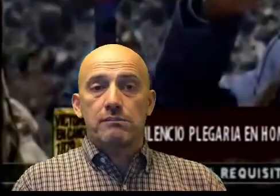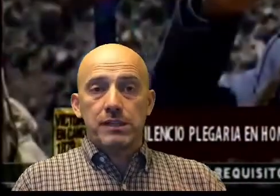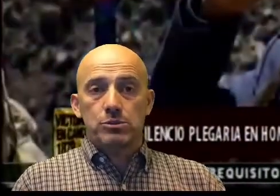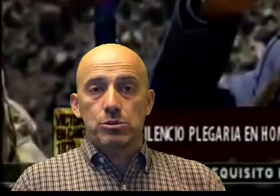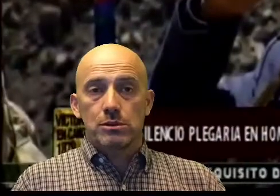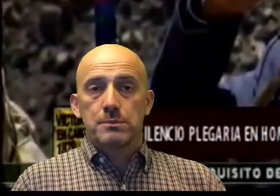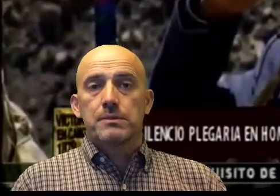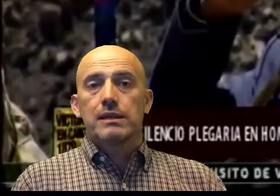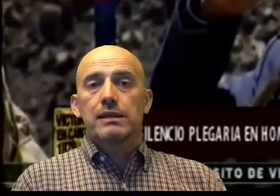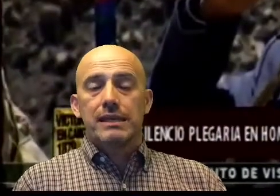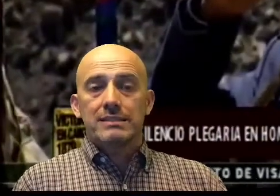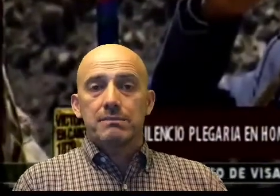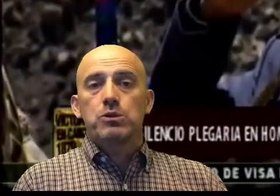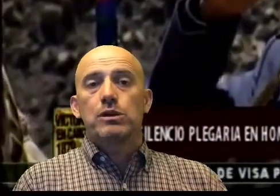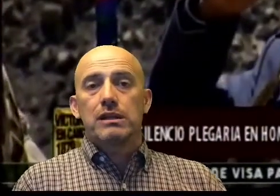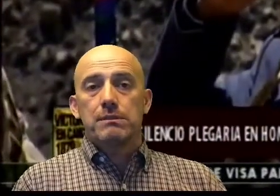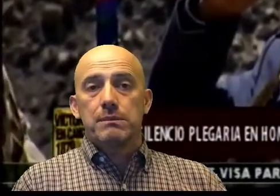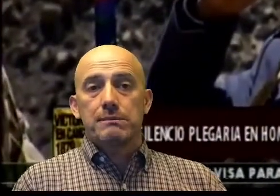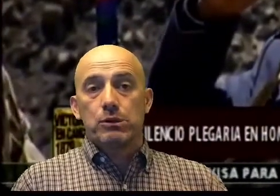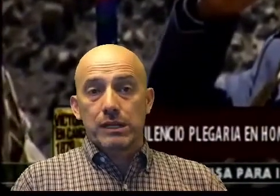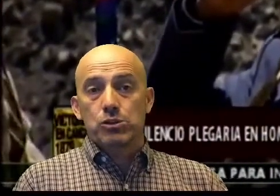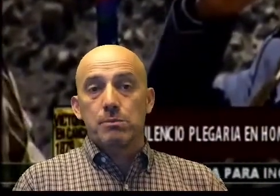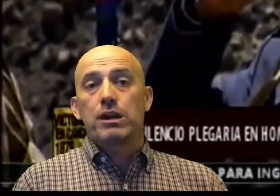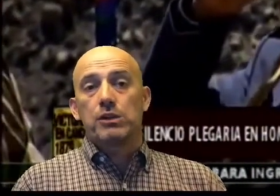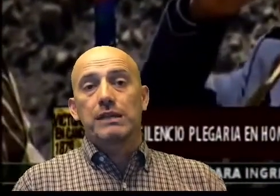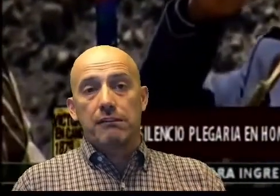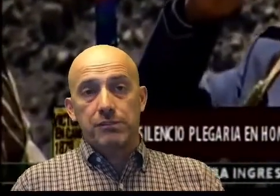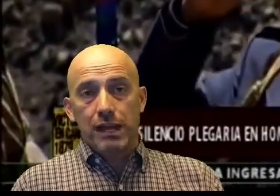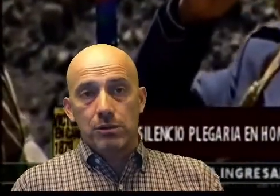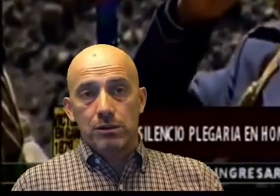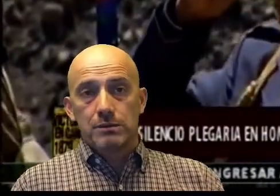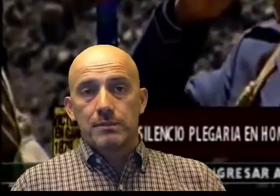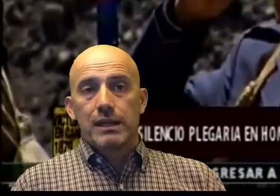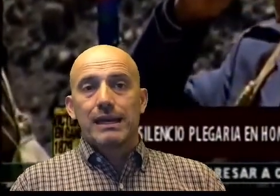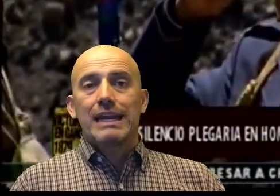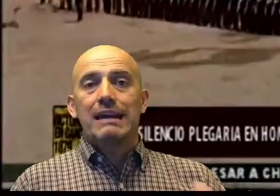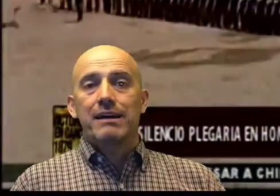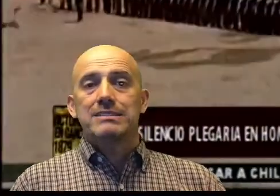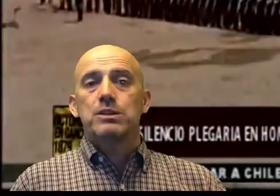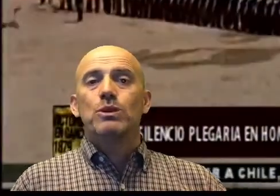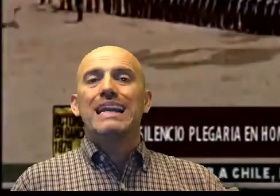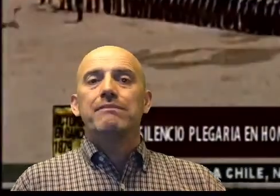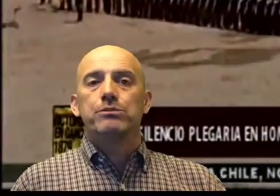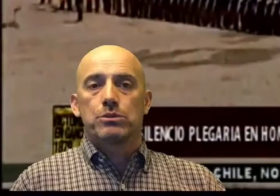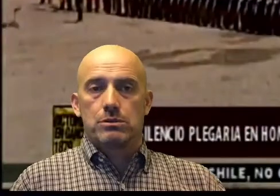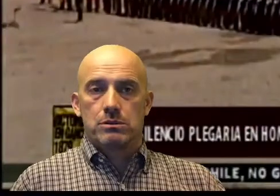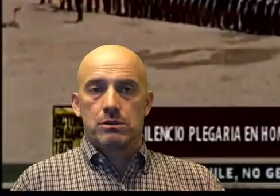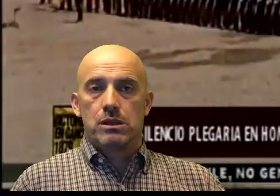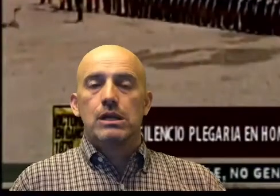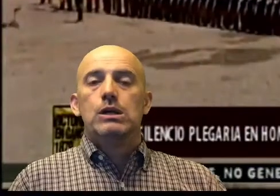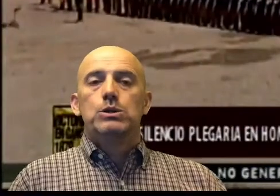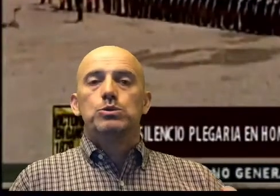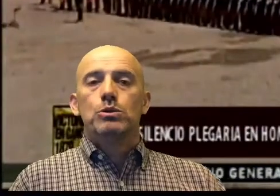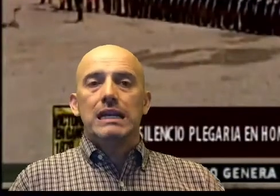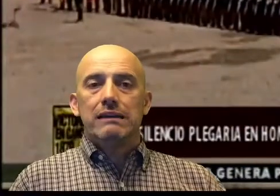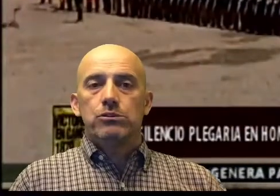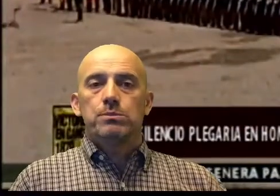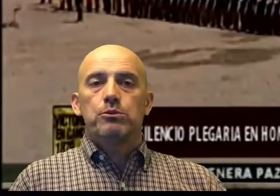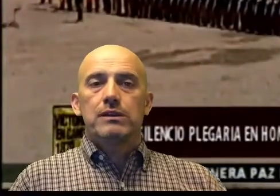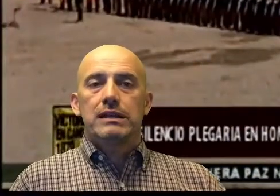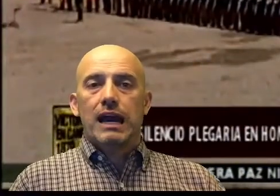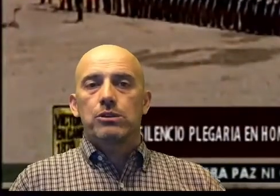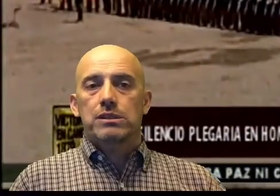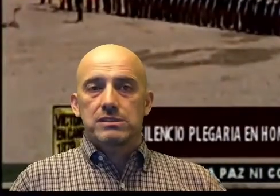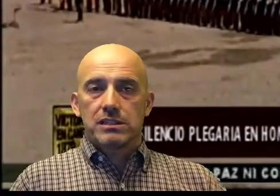haber visto y ese manuscrito en el escrito mecanografiado es la base de un libro de un